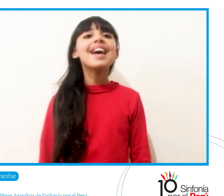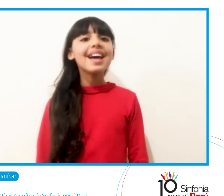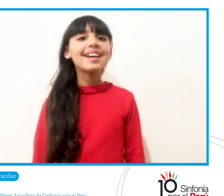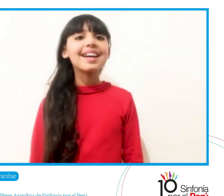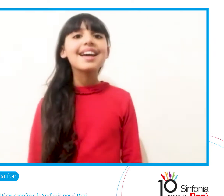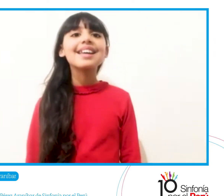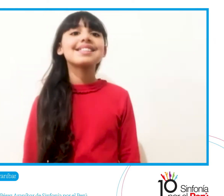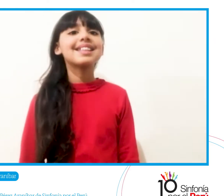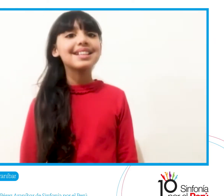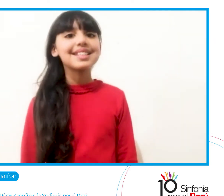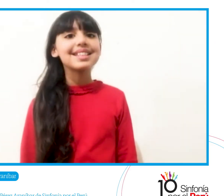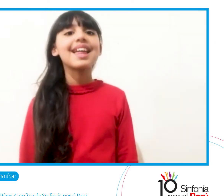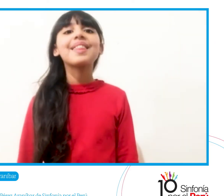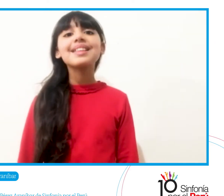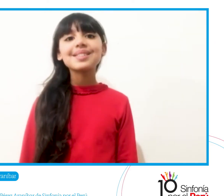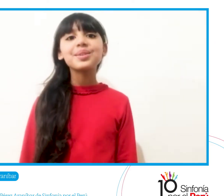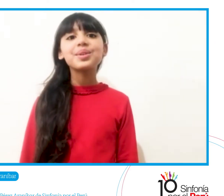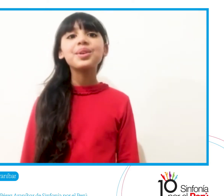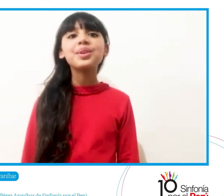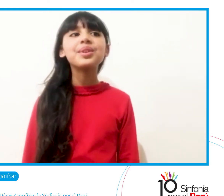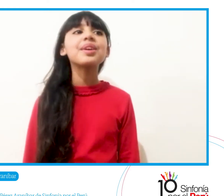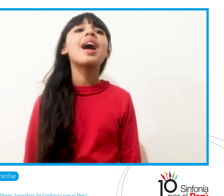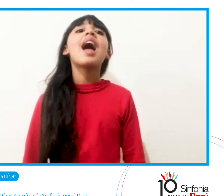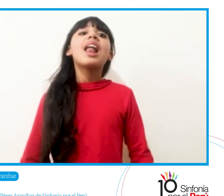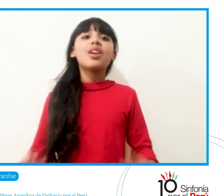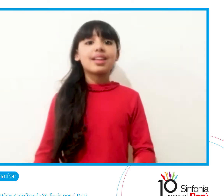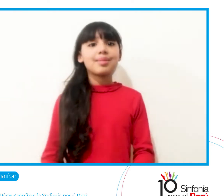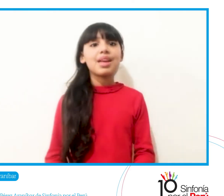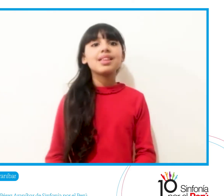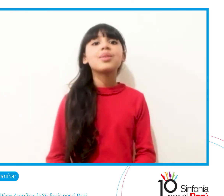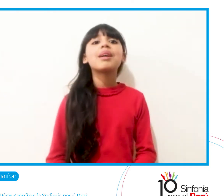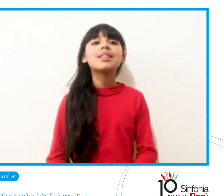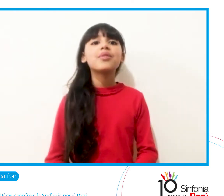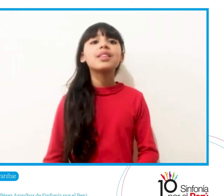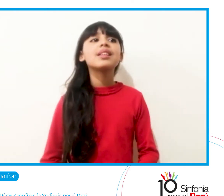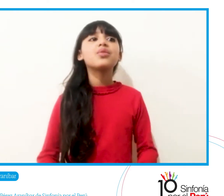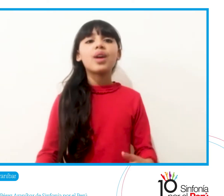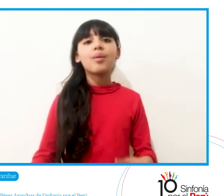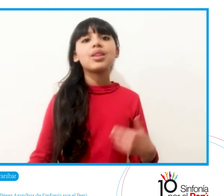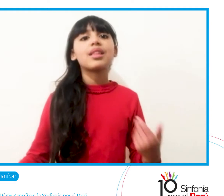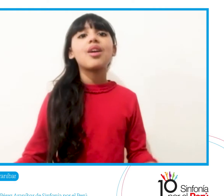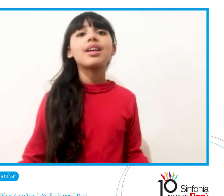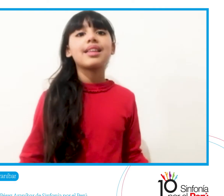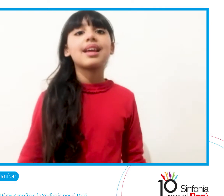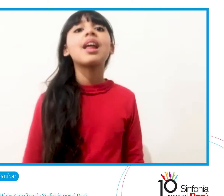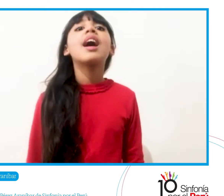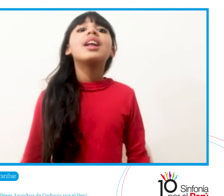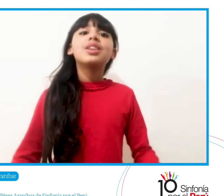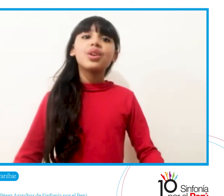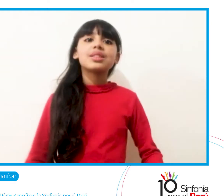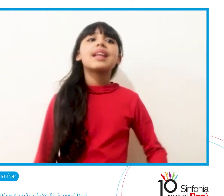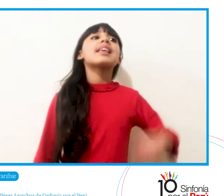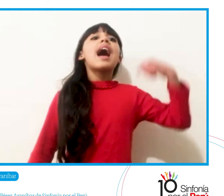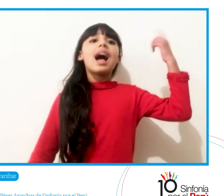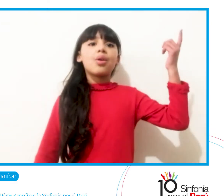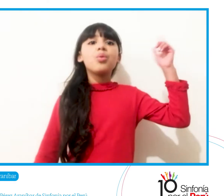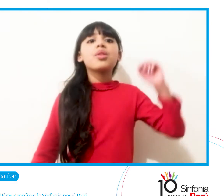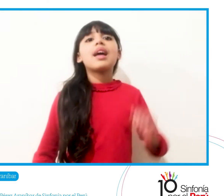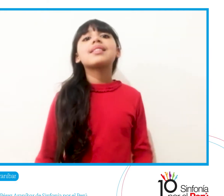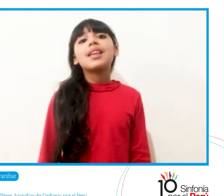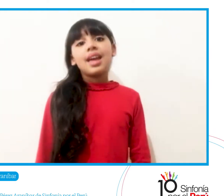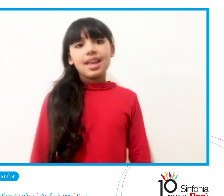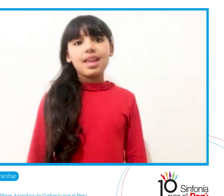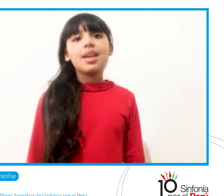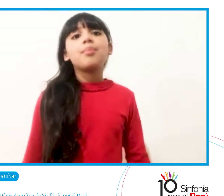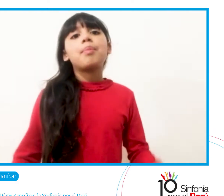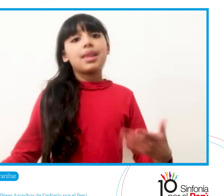adiós, estrellita del sur. Lo que se me hizo más difícil fue cuando tengo que hacer notas